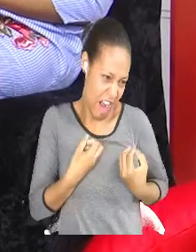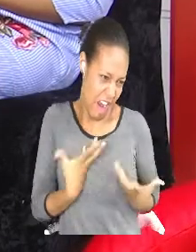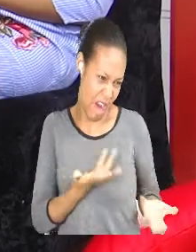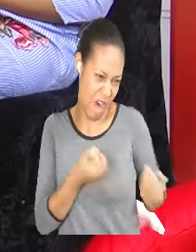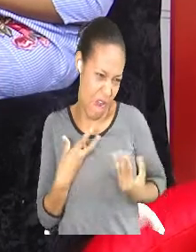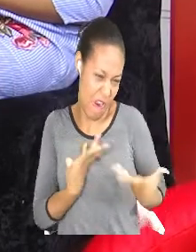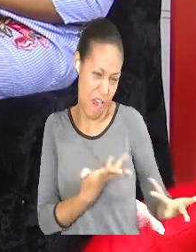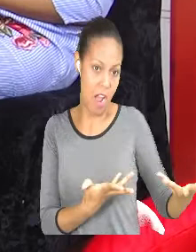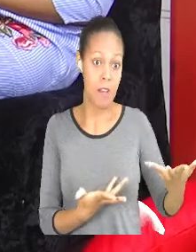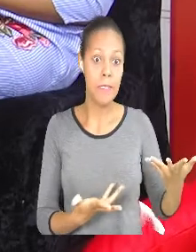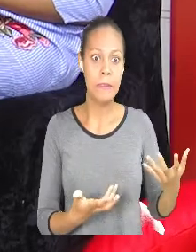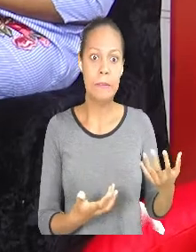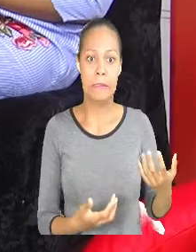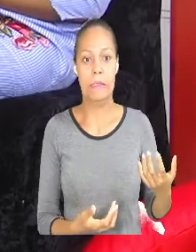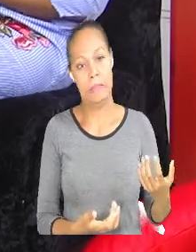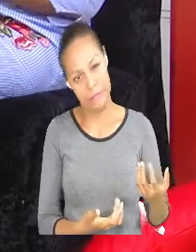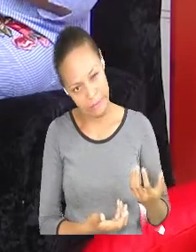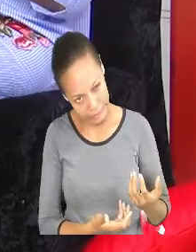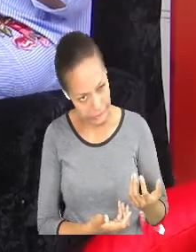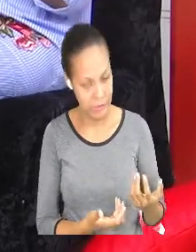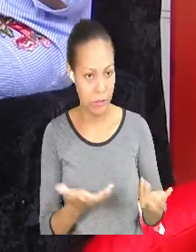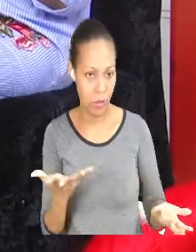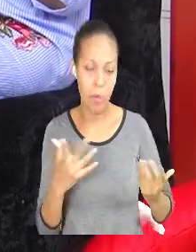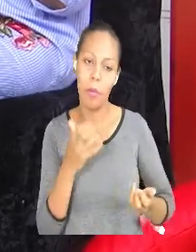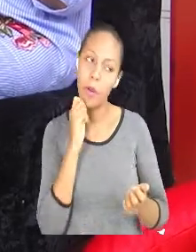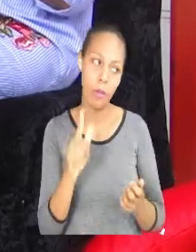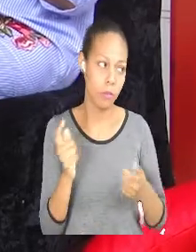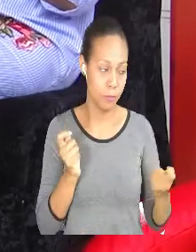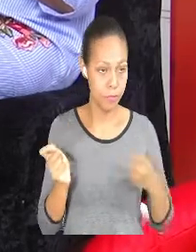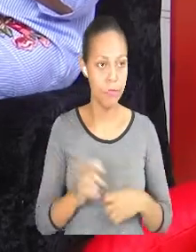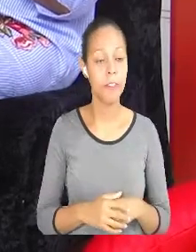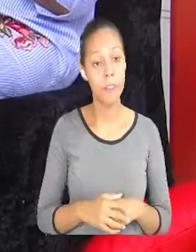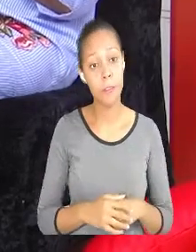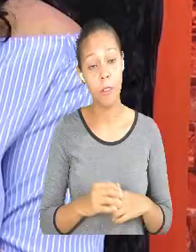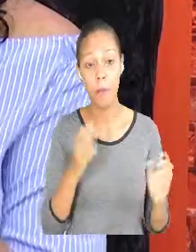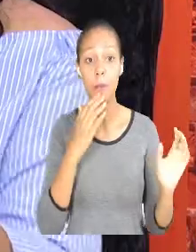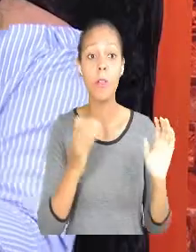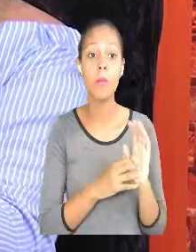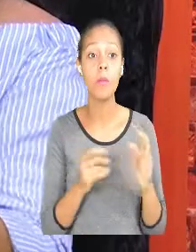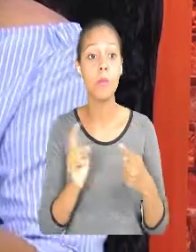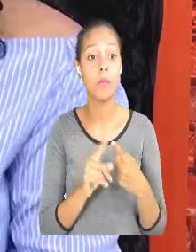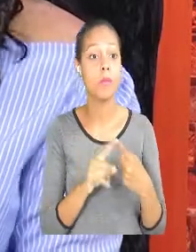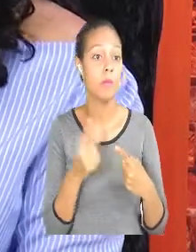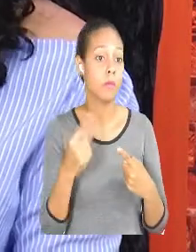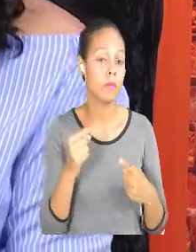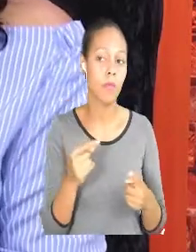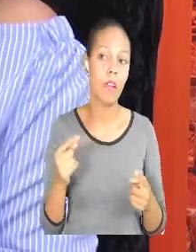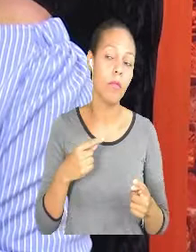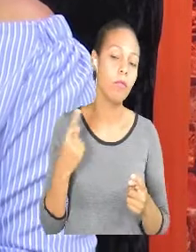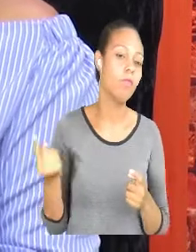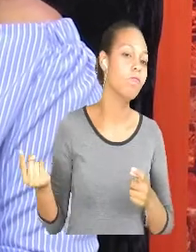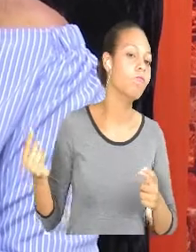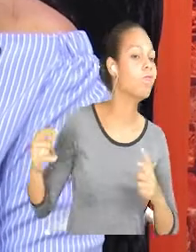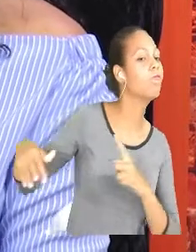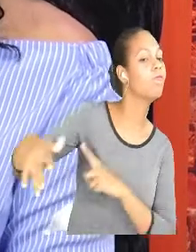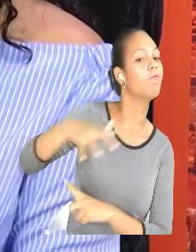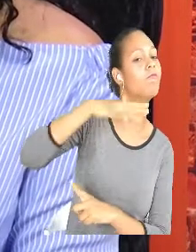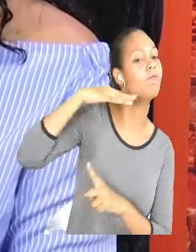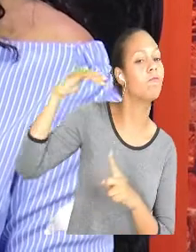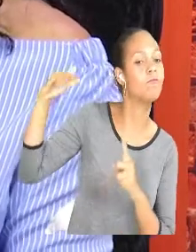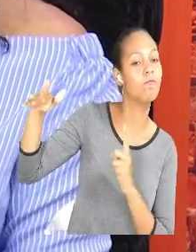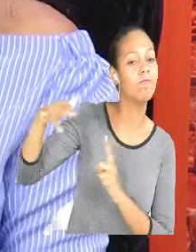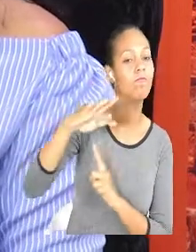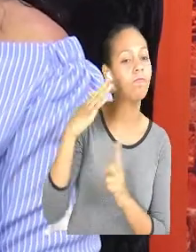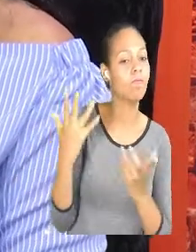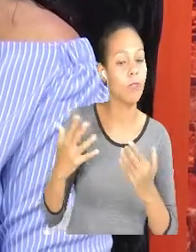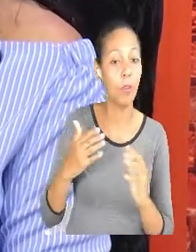otra persona. ¿Cómo puedo controlar las emociones? Bueno, primero que todo, aprender a reconocer cómo está el ambiente. Y ahí juega un papel